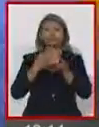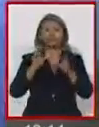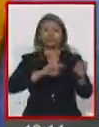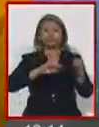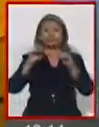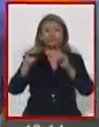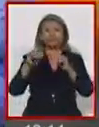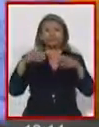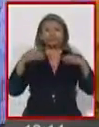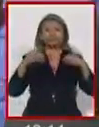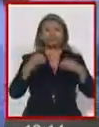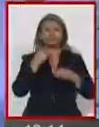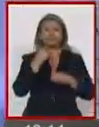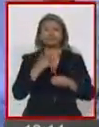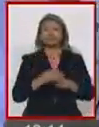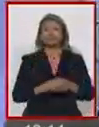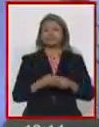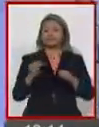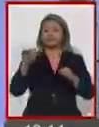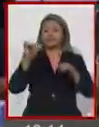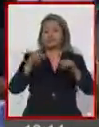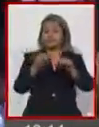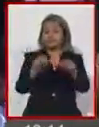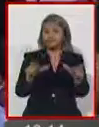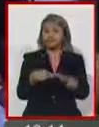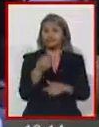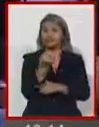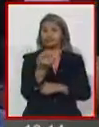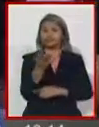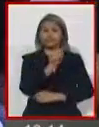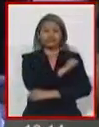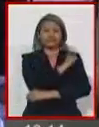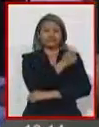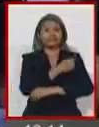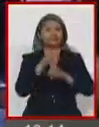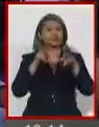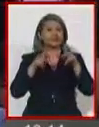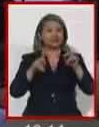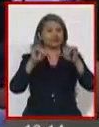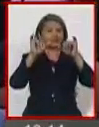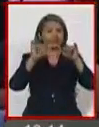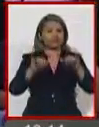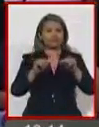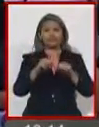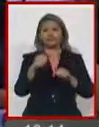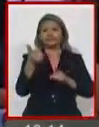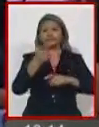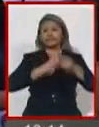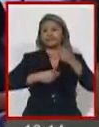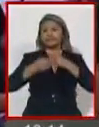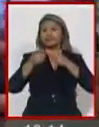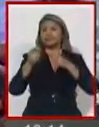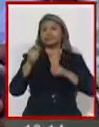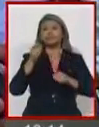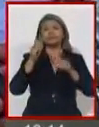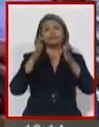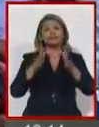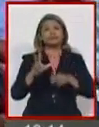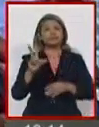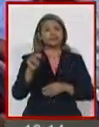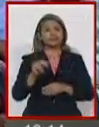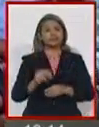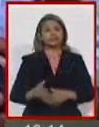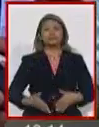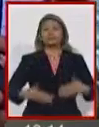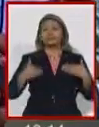nuestro mercado, y resulta que en el mismo lugar algunas autoridades están permitiendo el asentamiento de otros ambulantes, que ni siquiera son